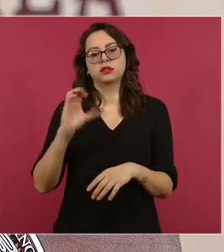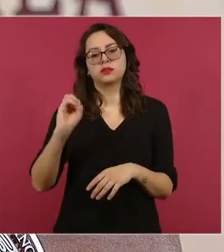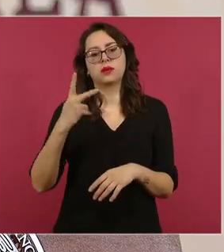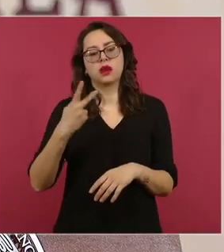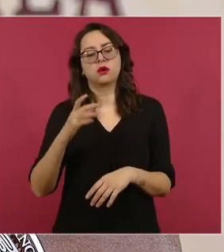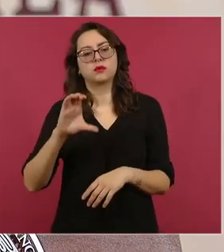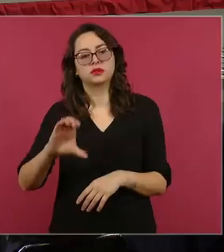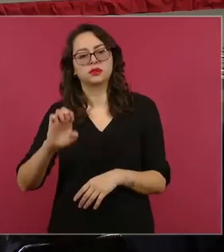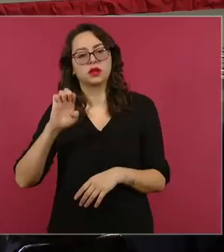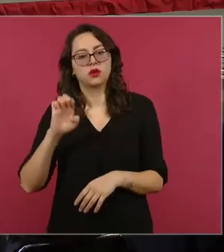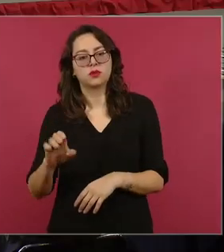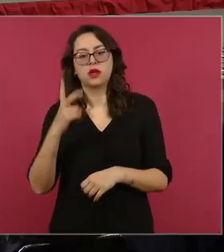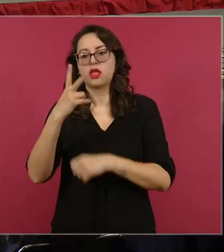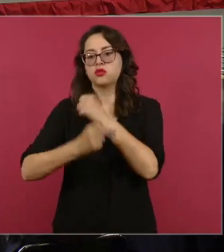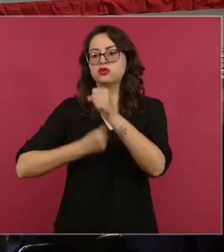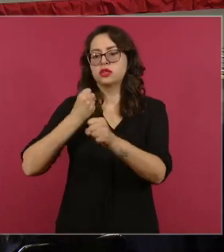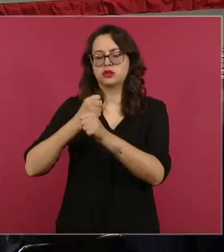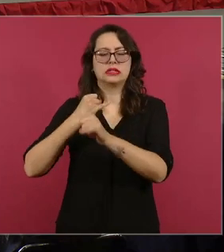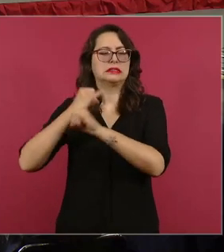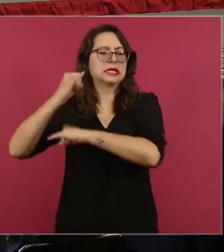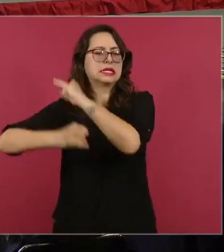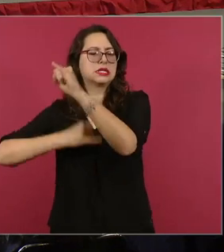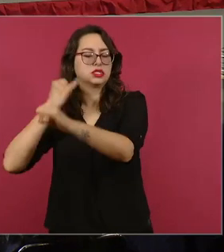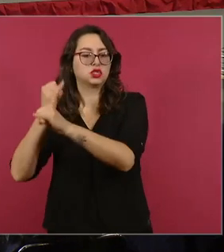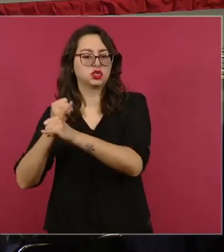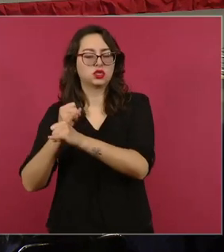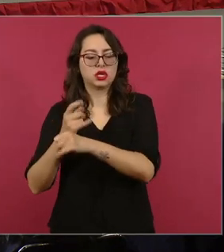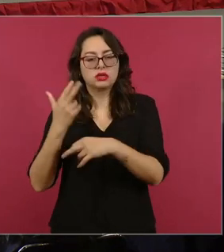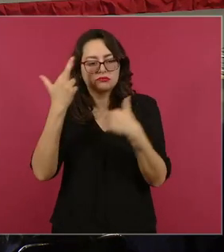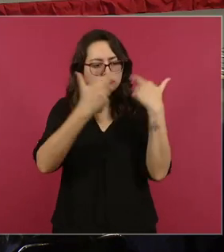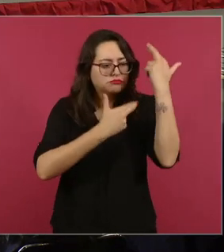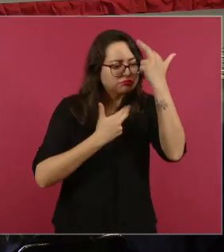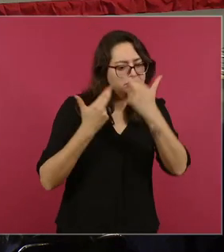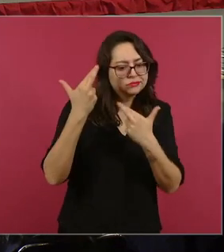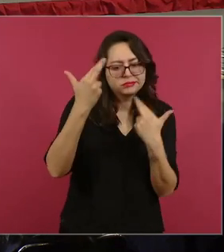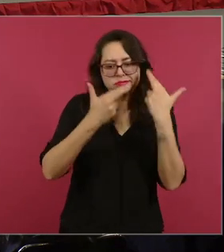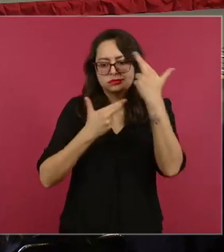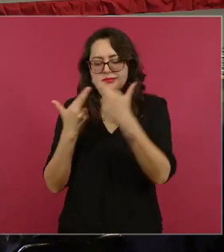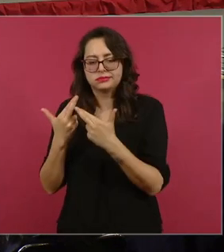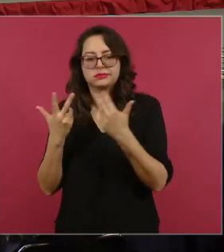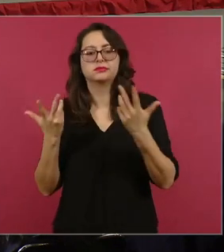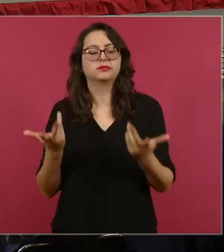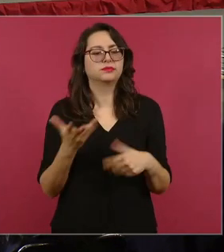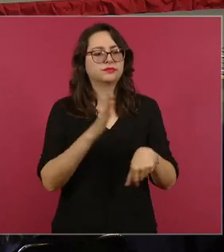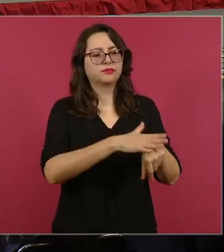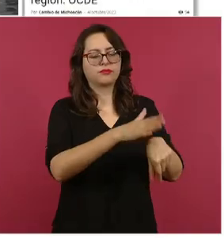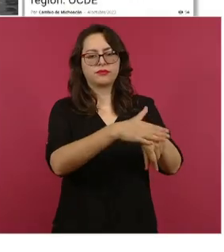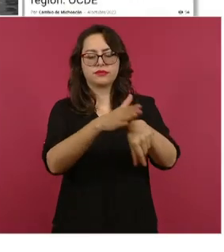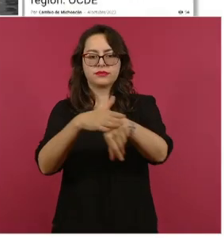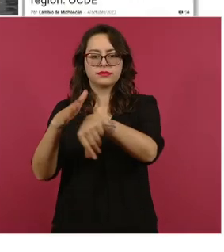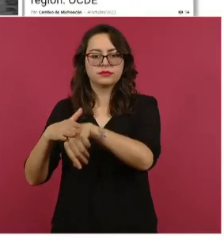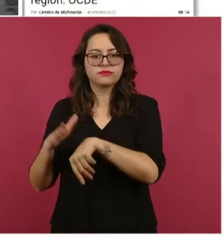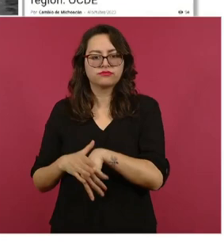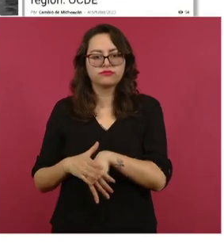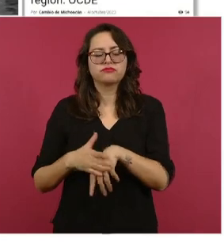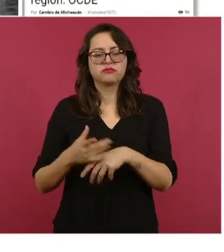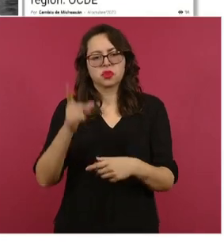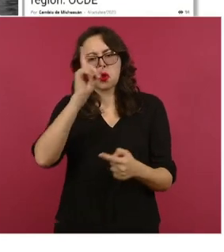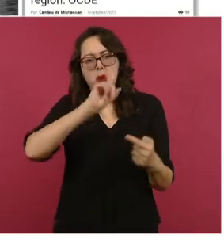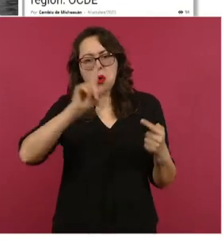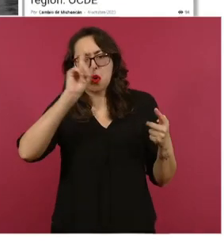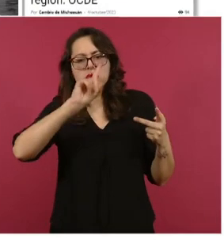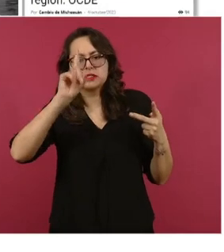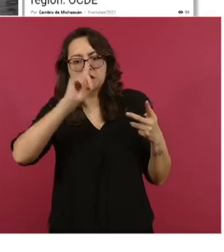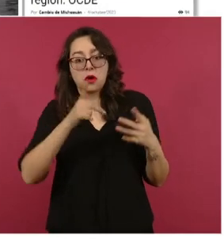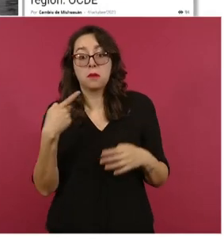decir, cada dos años. La organización hizo recomendaciones a las naciones, pero medios de comunicación